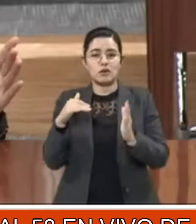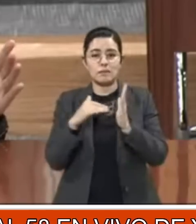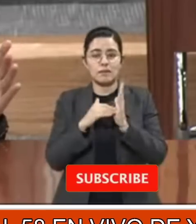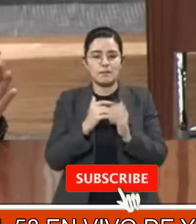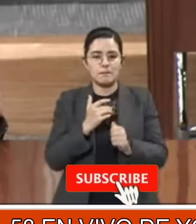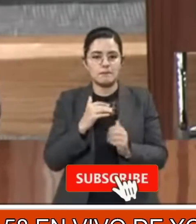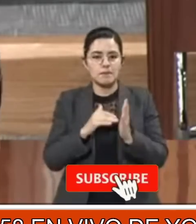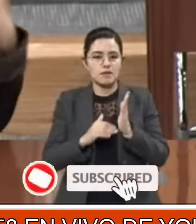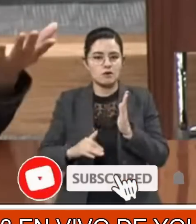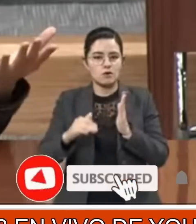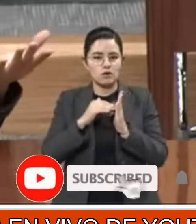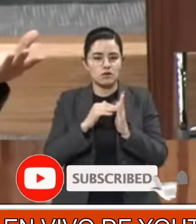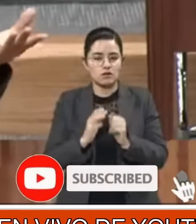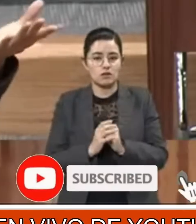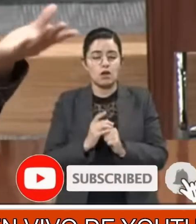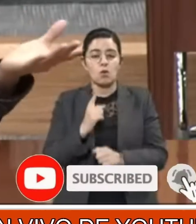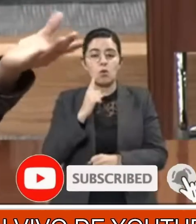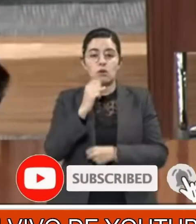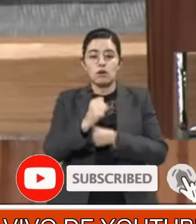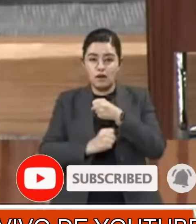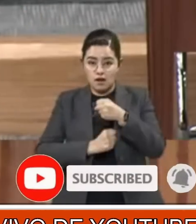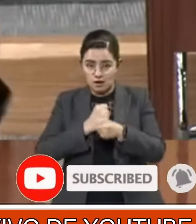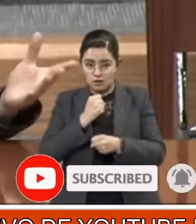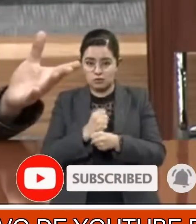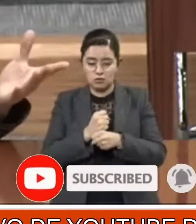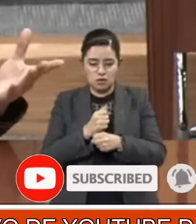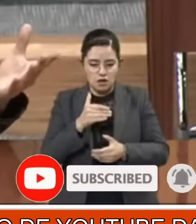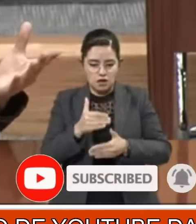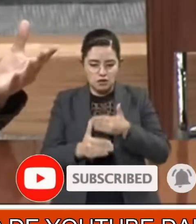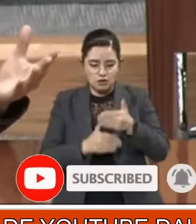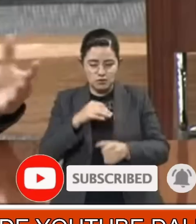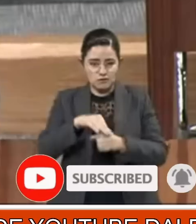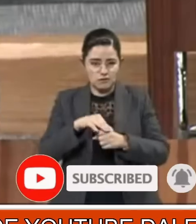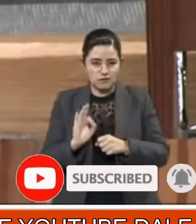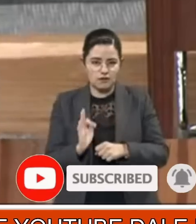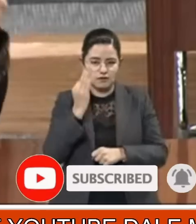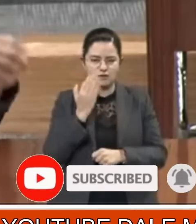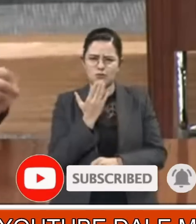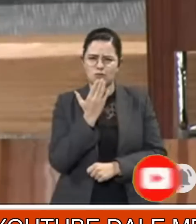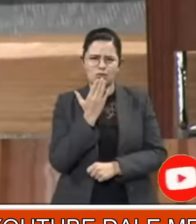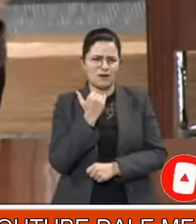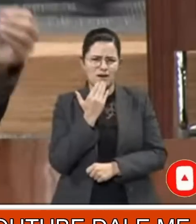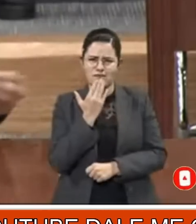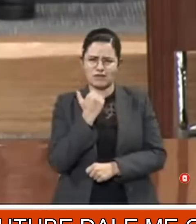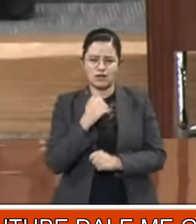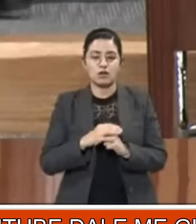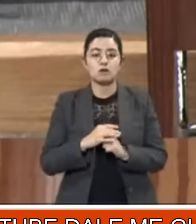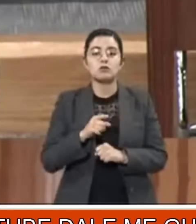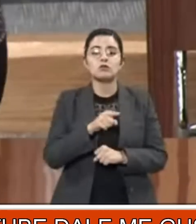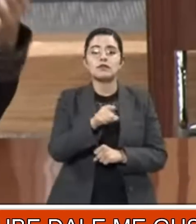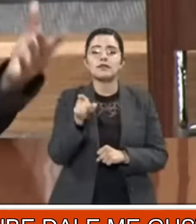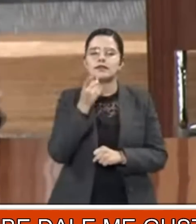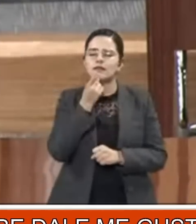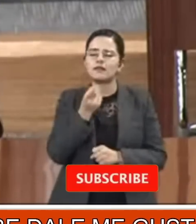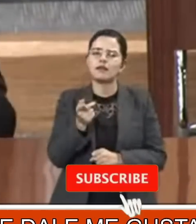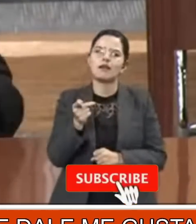o tal vez lo hacen a propósito. Ustedes se desgarraron las vestiduras hasta el